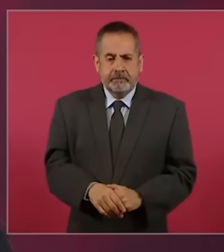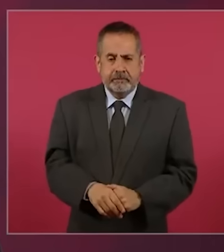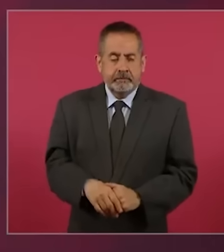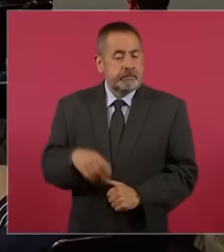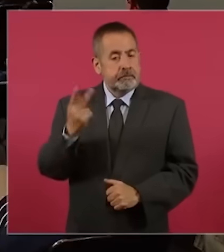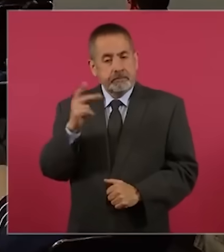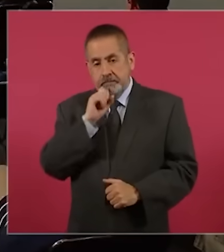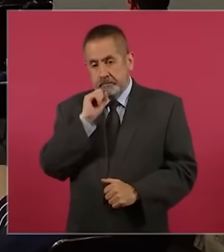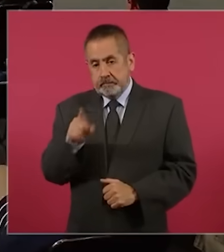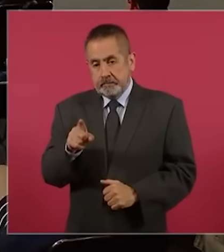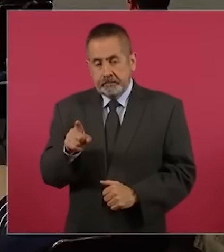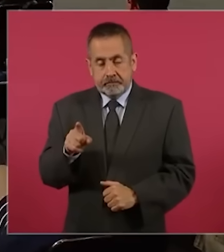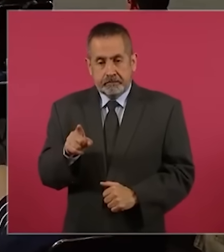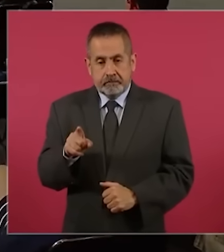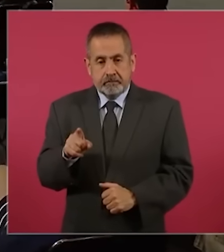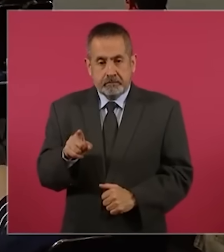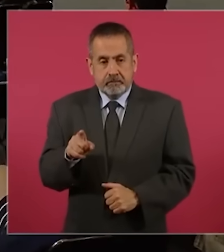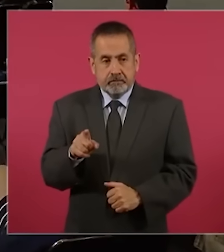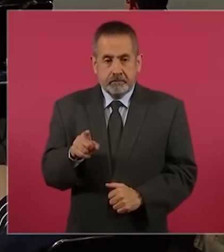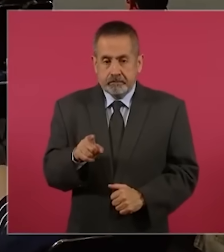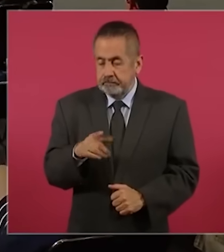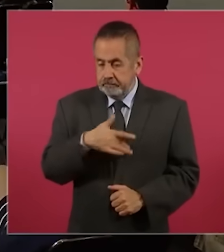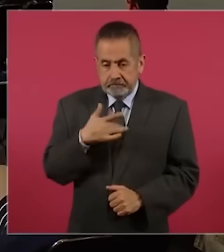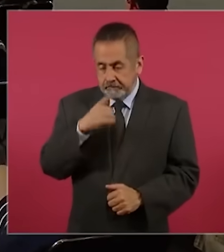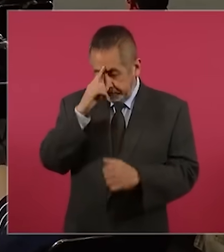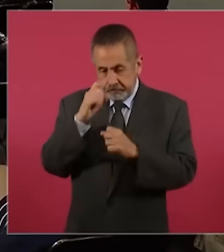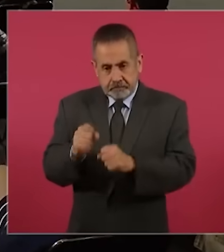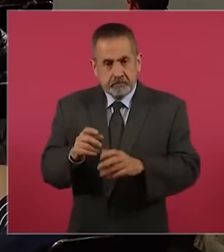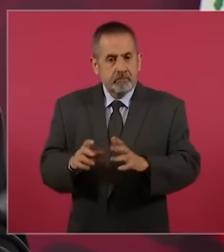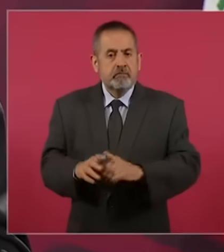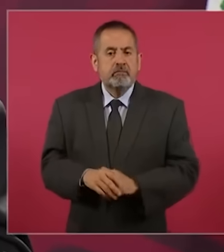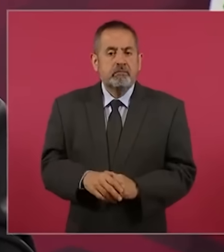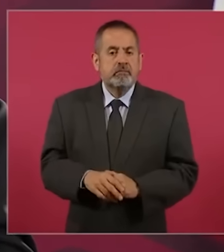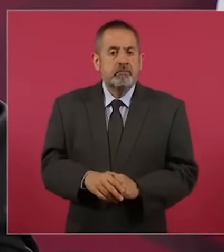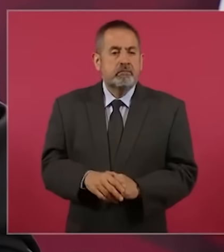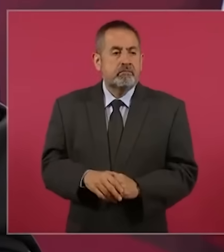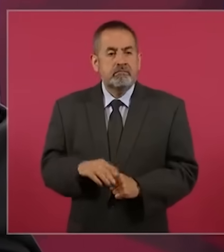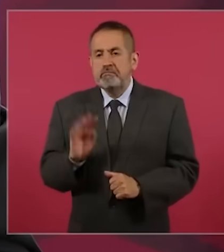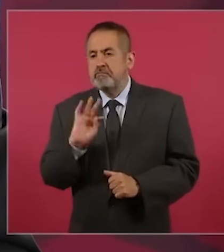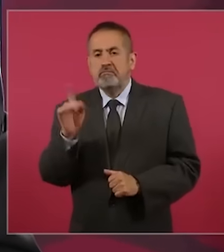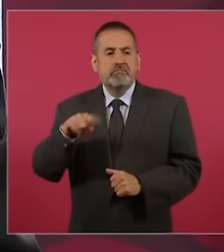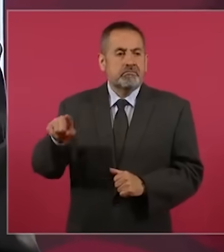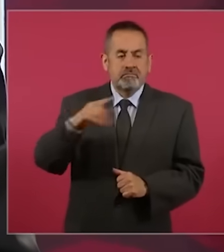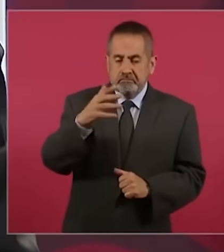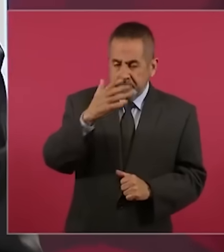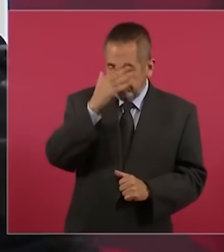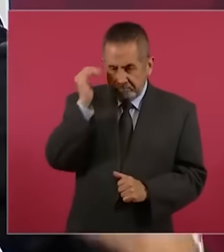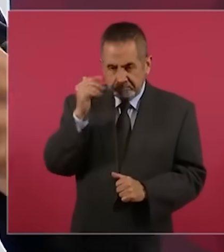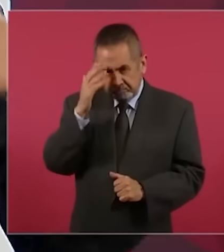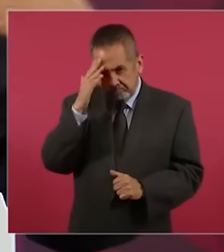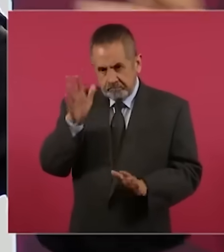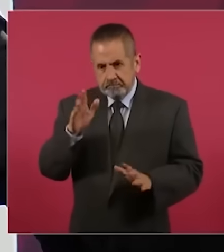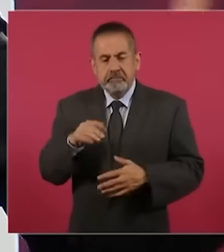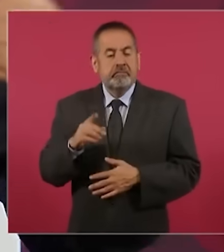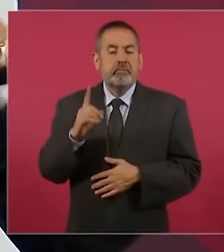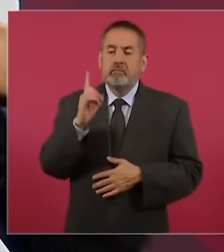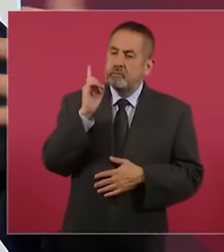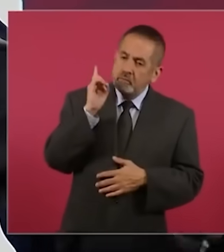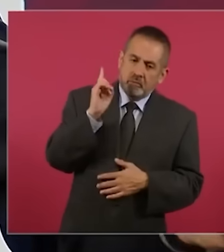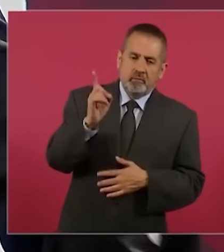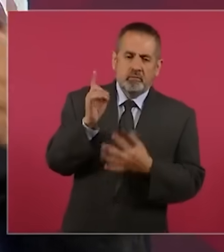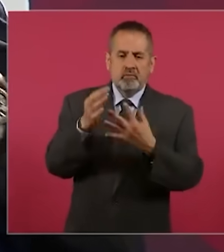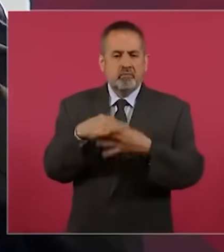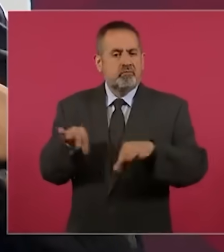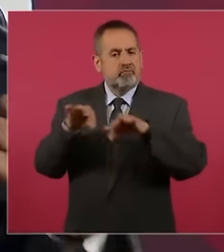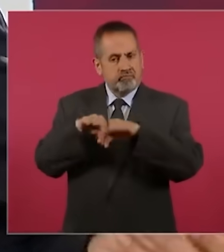Pero además, porque seguramente tampoco se conoce, y es importante